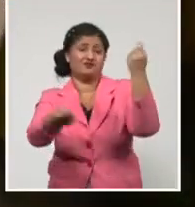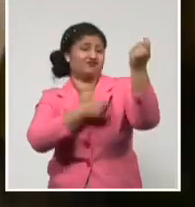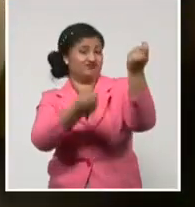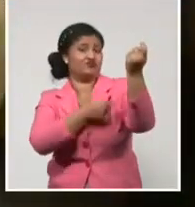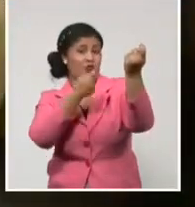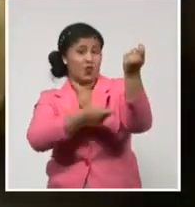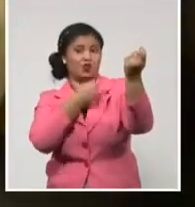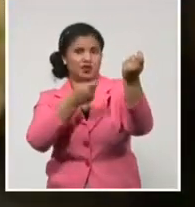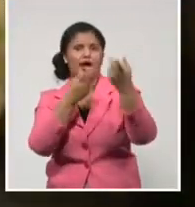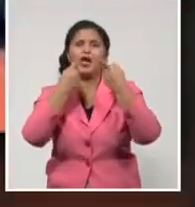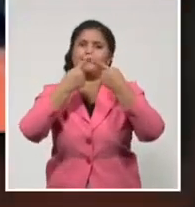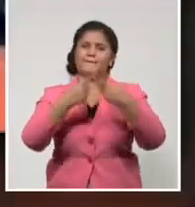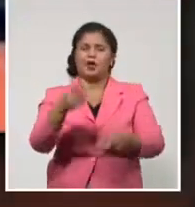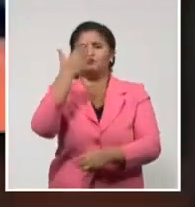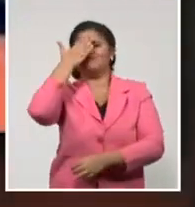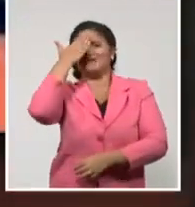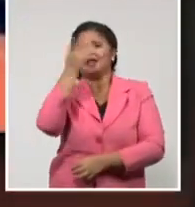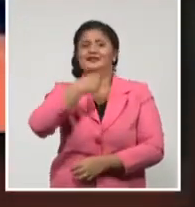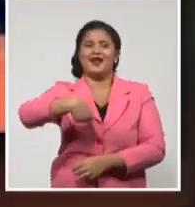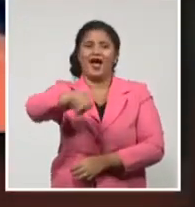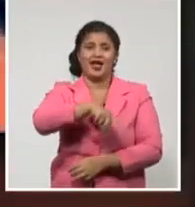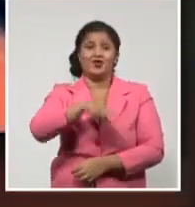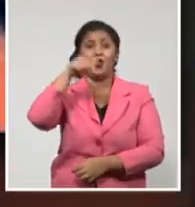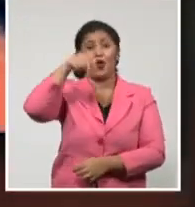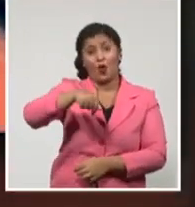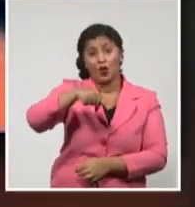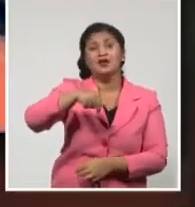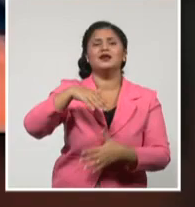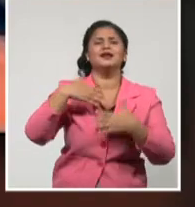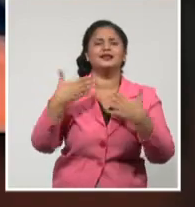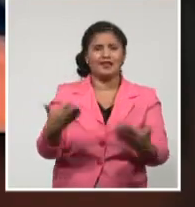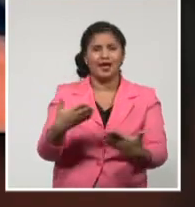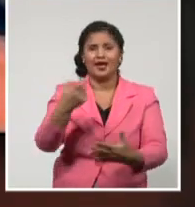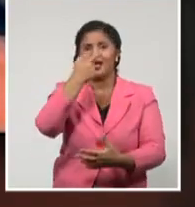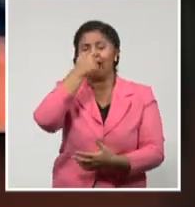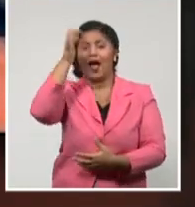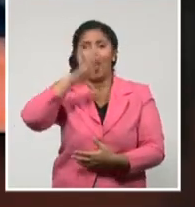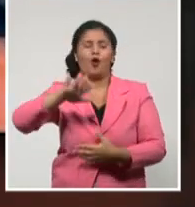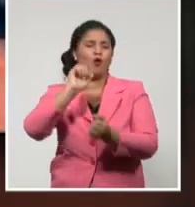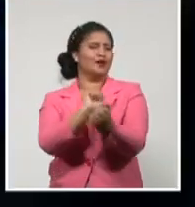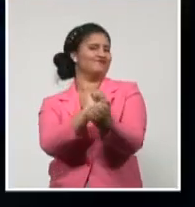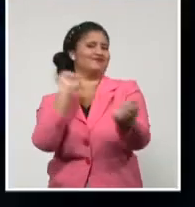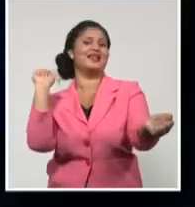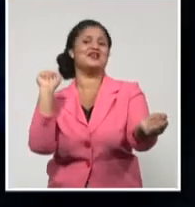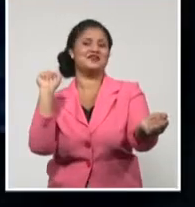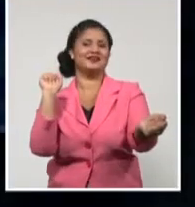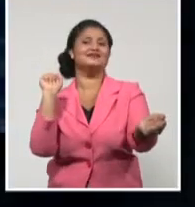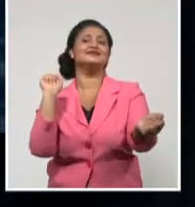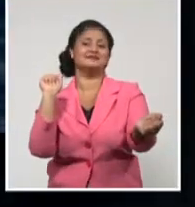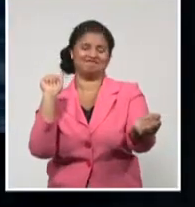todo a los 2.077 compañeros